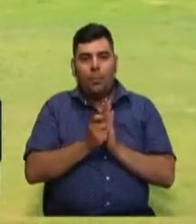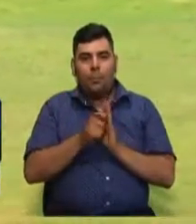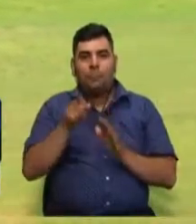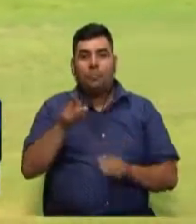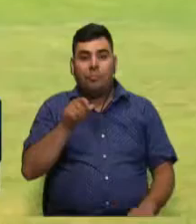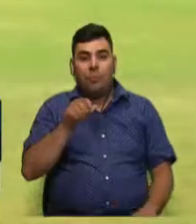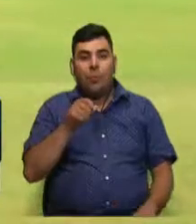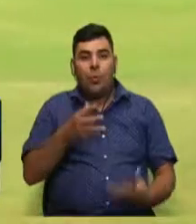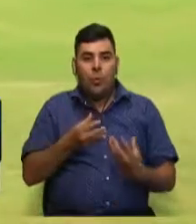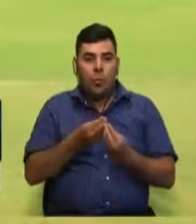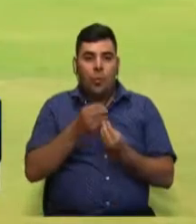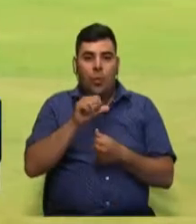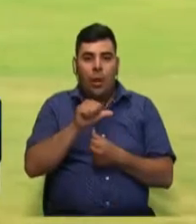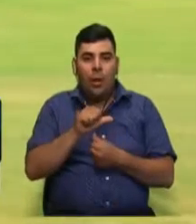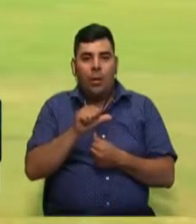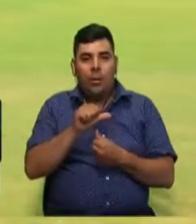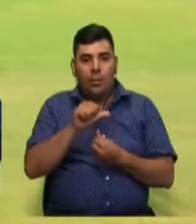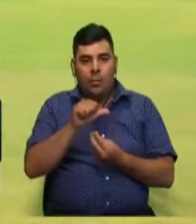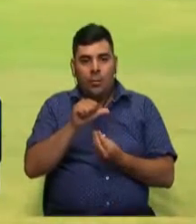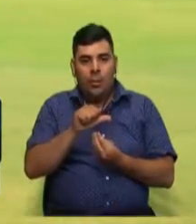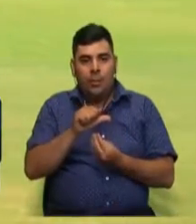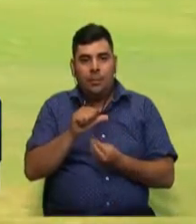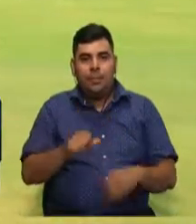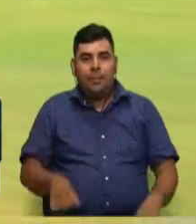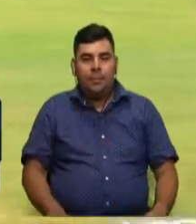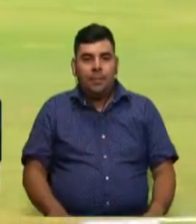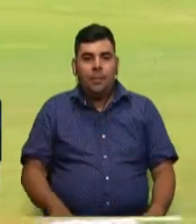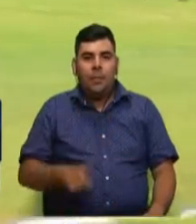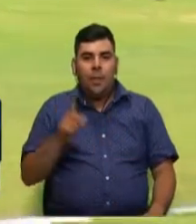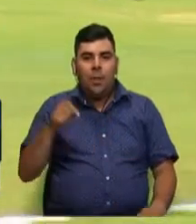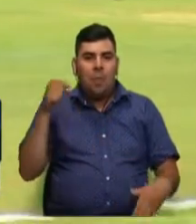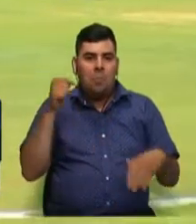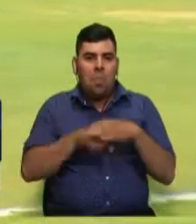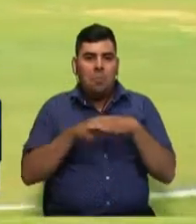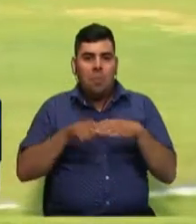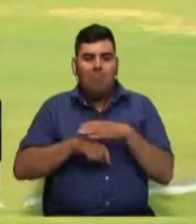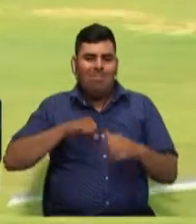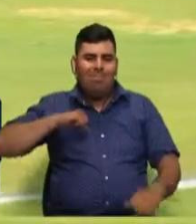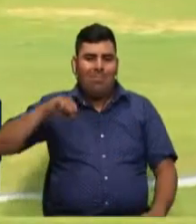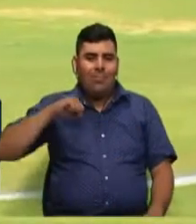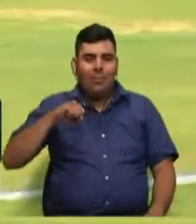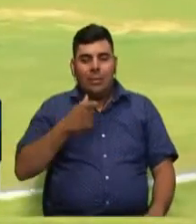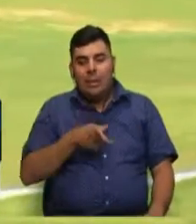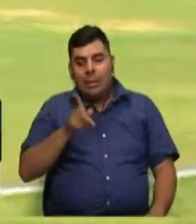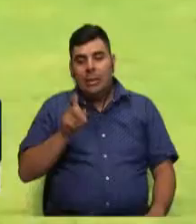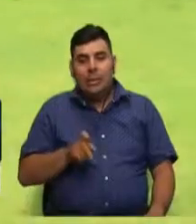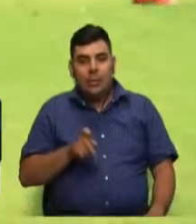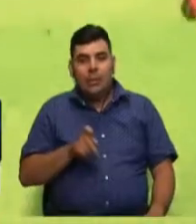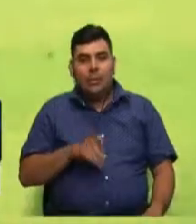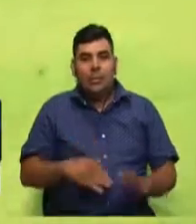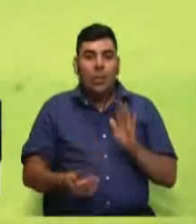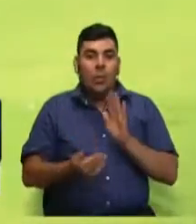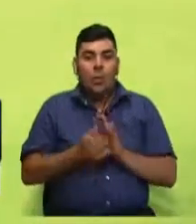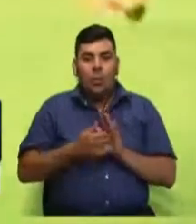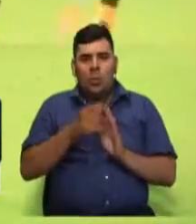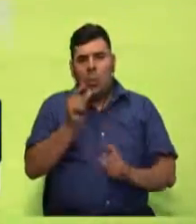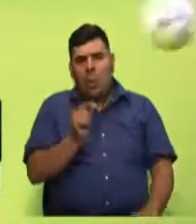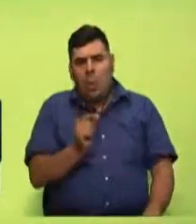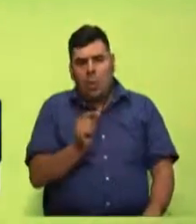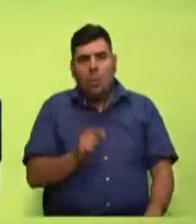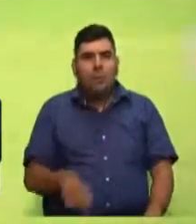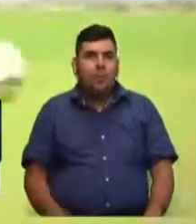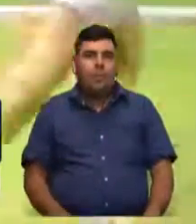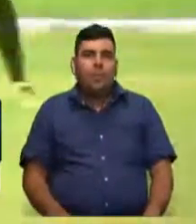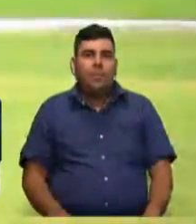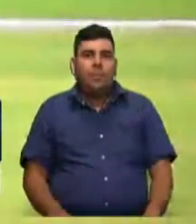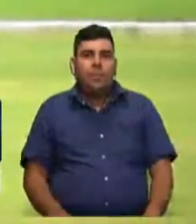la tribu motilona es el equipo que menos goles ha recibido en el año con 16 anotaciones y uno de los que más ha marcado en el arco rival